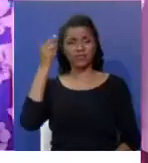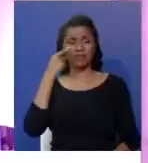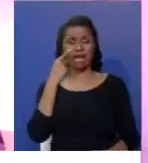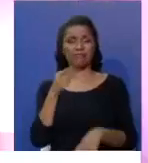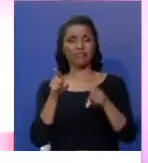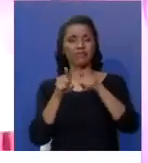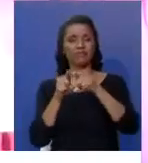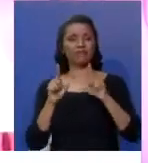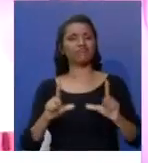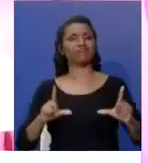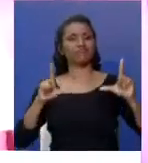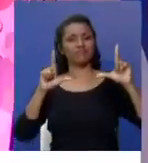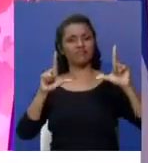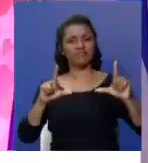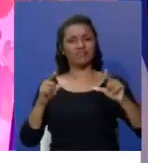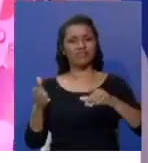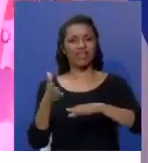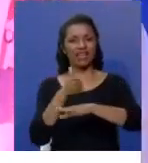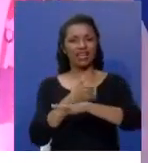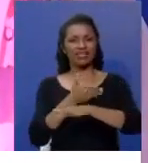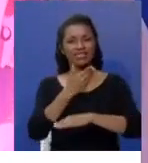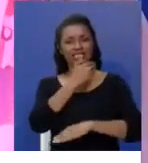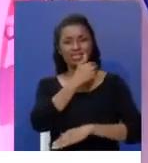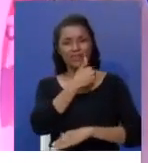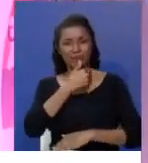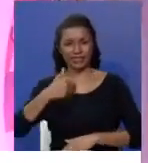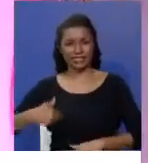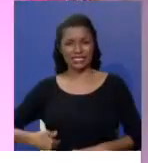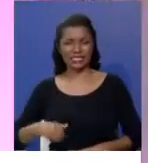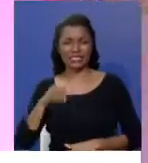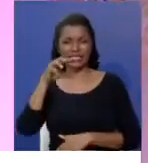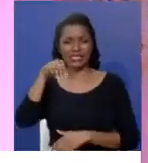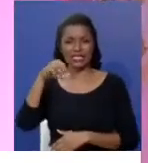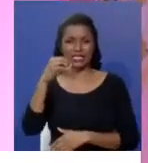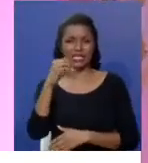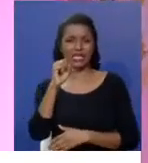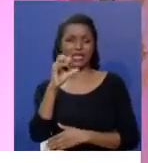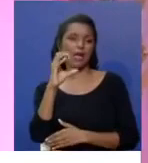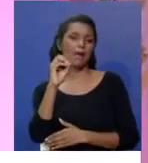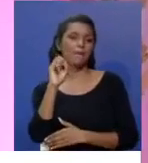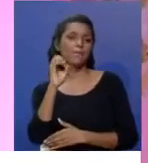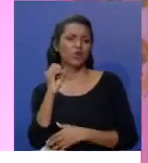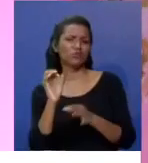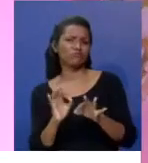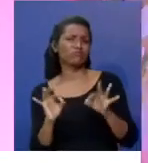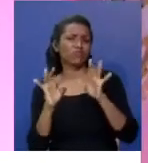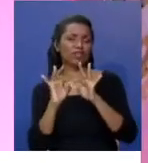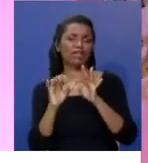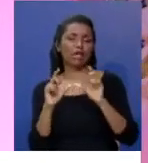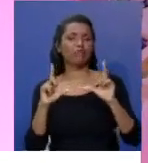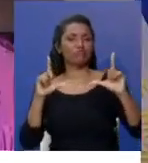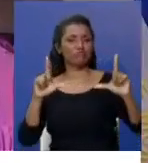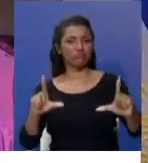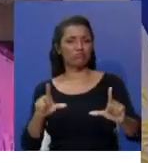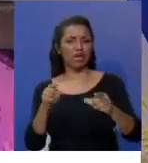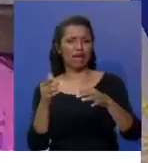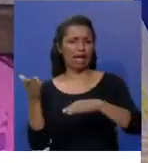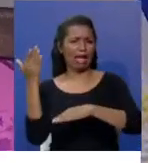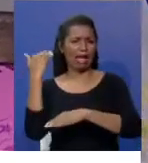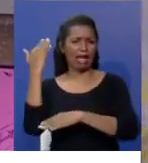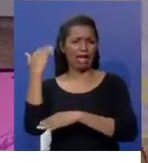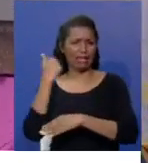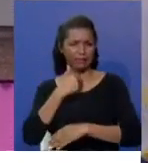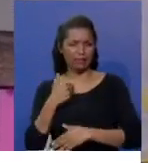un reconocimiento a la expresidenta de la República, Mireya Moscoso, por ocupar este importante cargo en nuestro país. Y en medio de